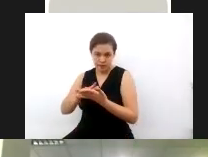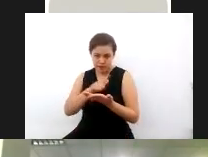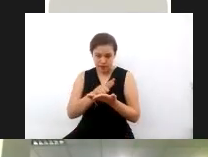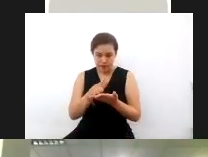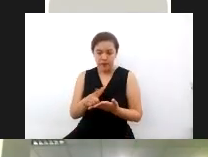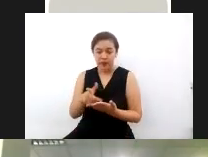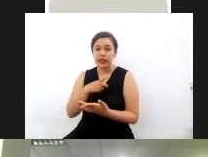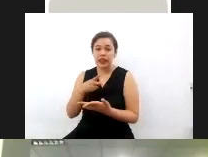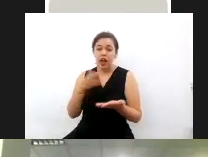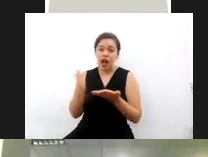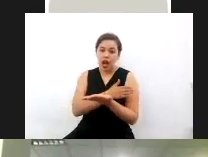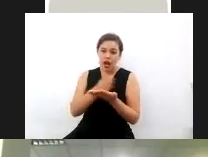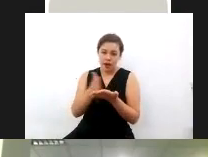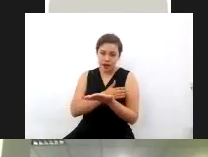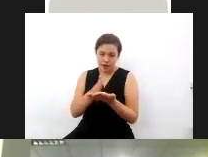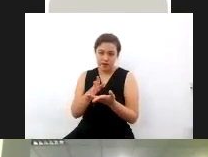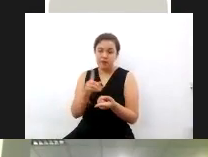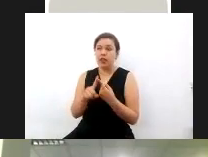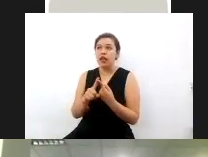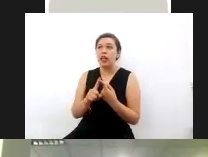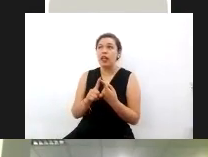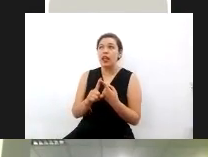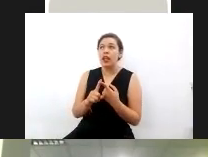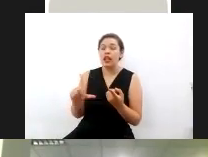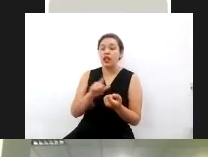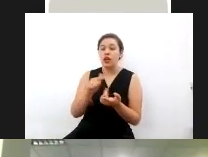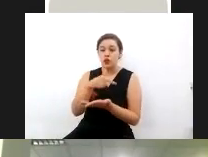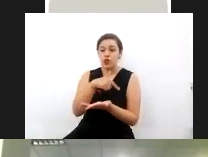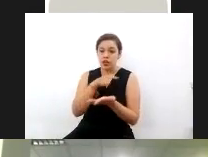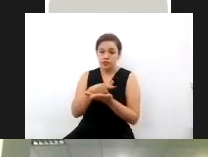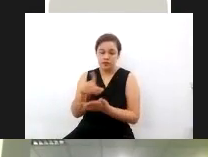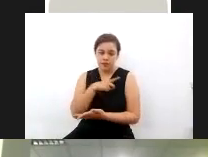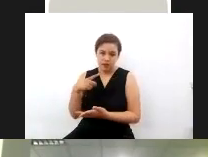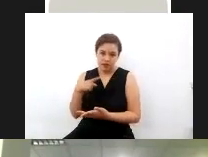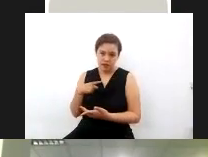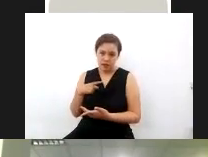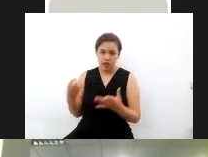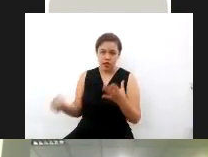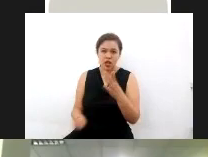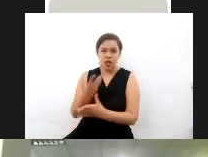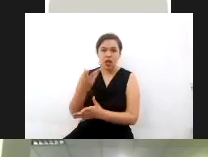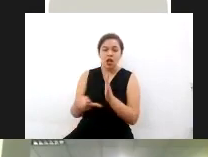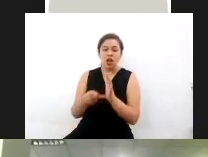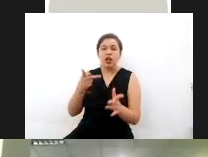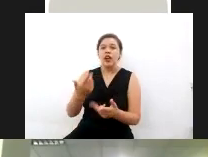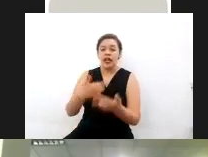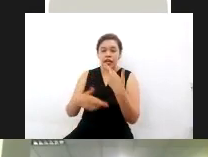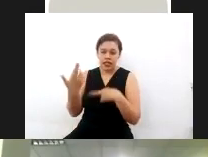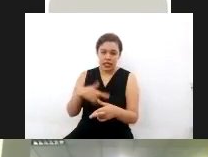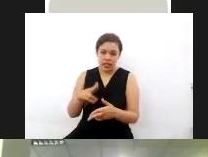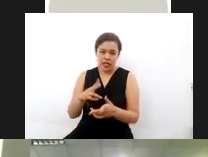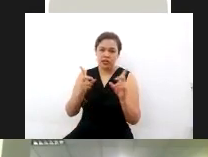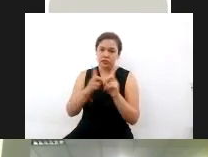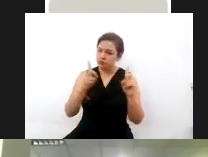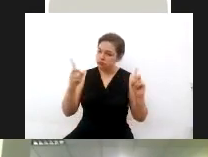de estar separados y deben de estar en un lugar limpio. Nuevamente volvemos al mismo punto, la sana distancia,